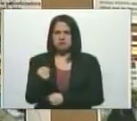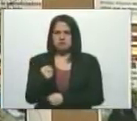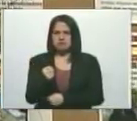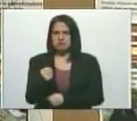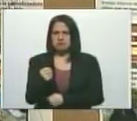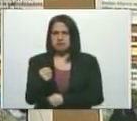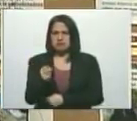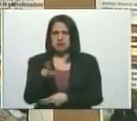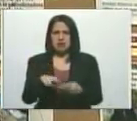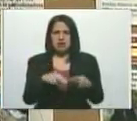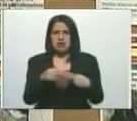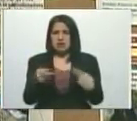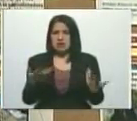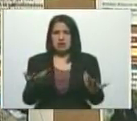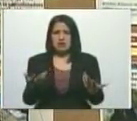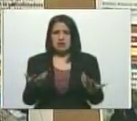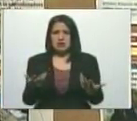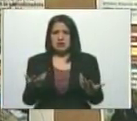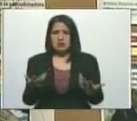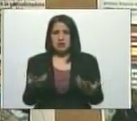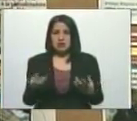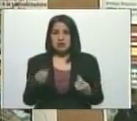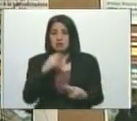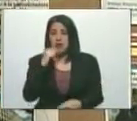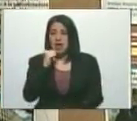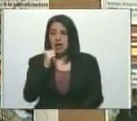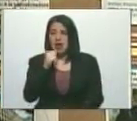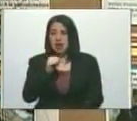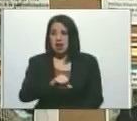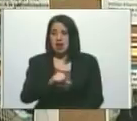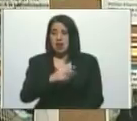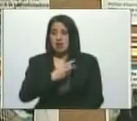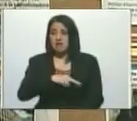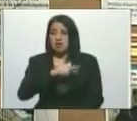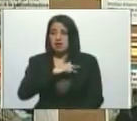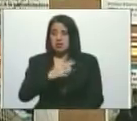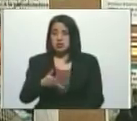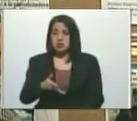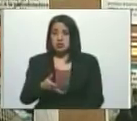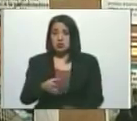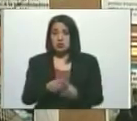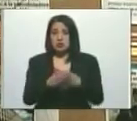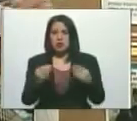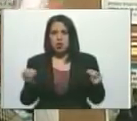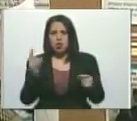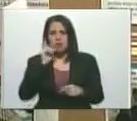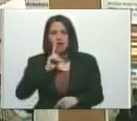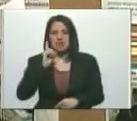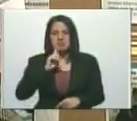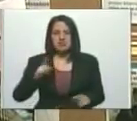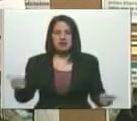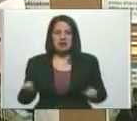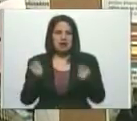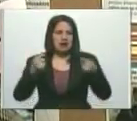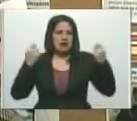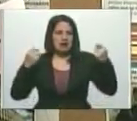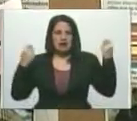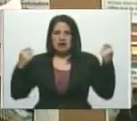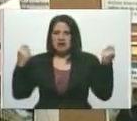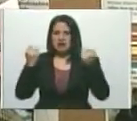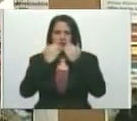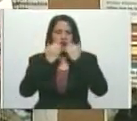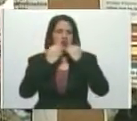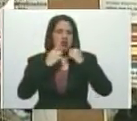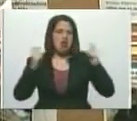a esa etiqueta que puso María Corina, porque son falsos. Todo era una gran campaña